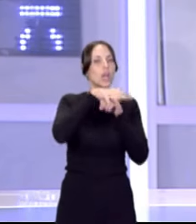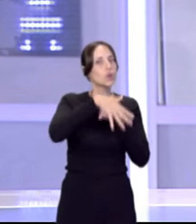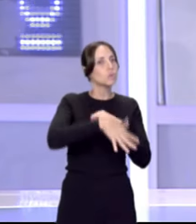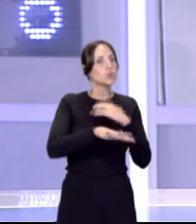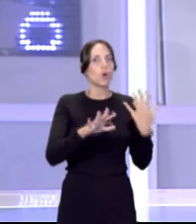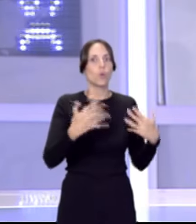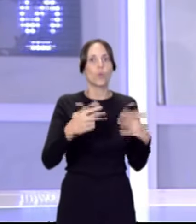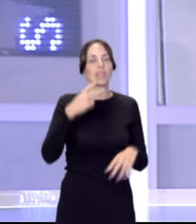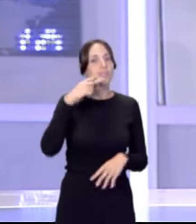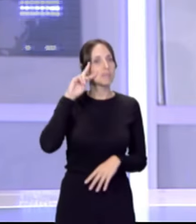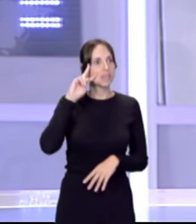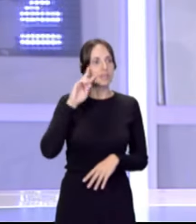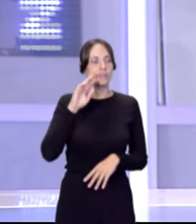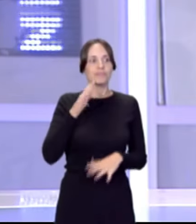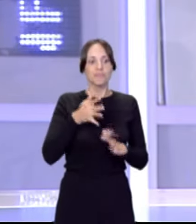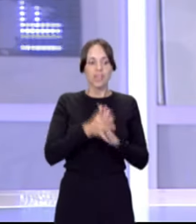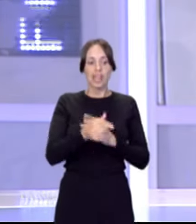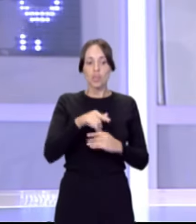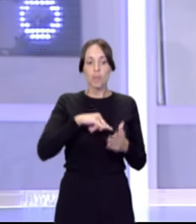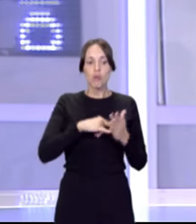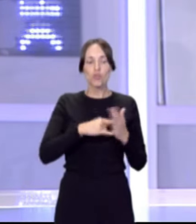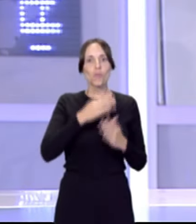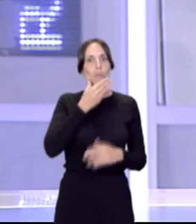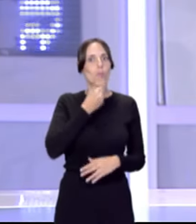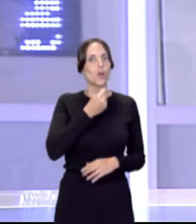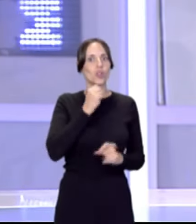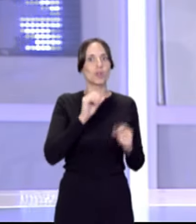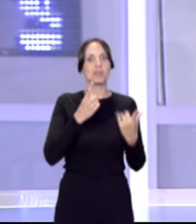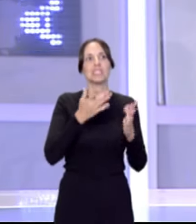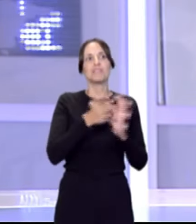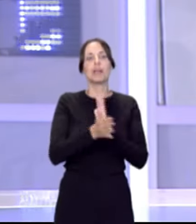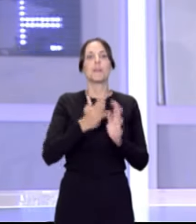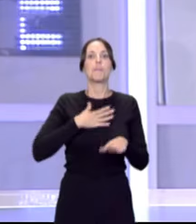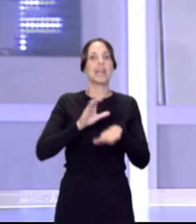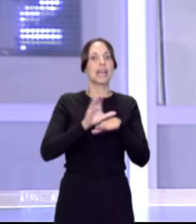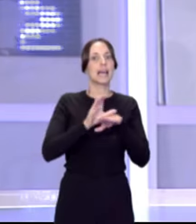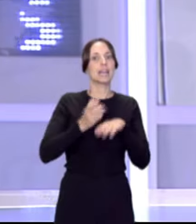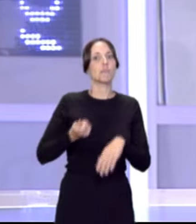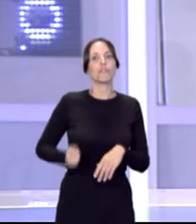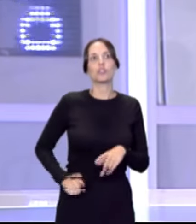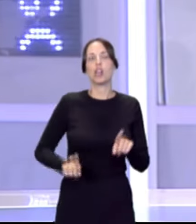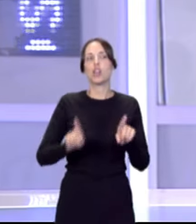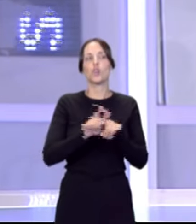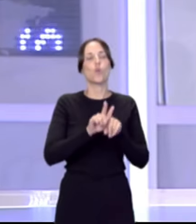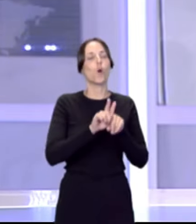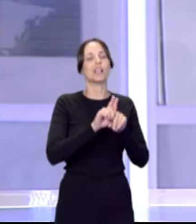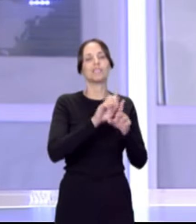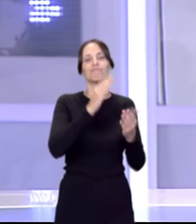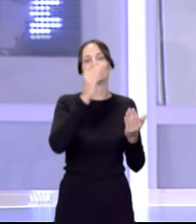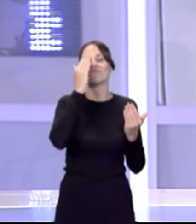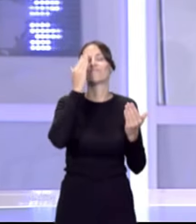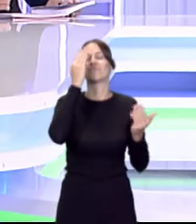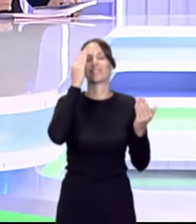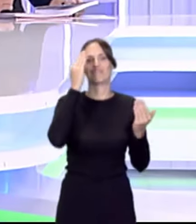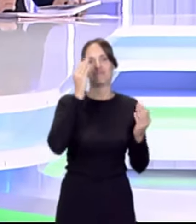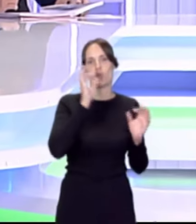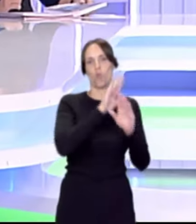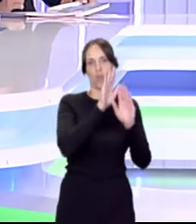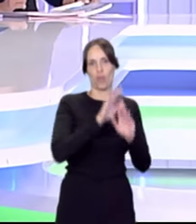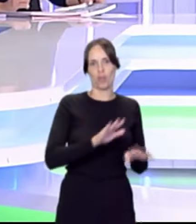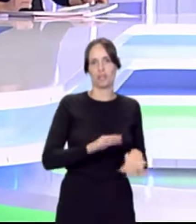Uno de los proyectos más bonitos, que como un colofón a mi carrera profesional, está muy bonito. Importante también esa recopilación